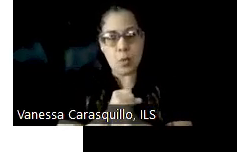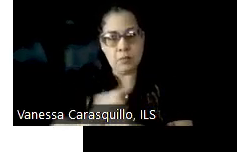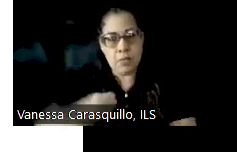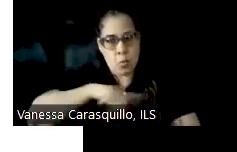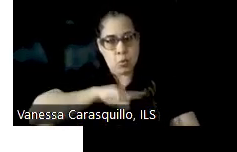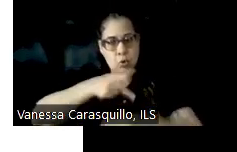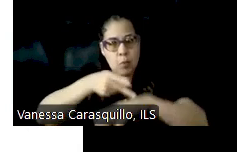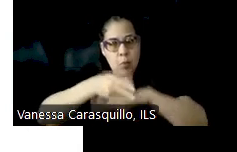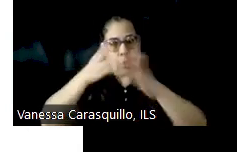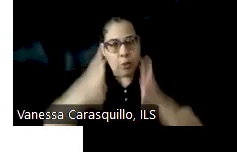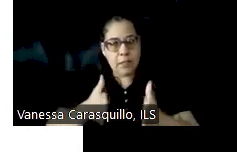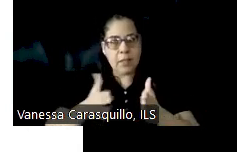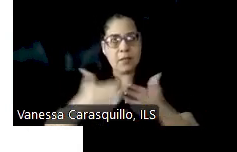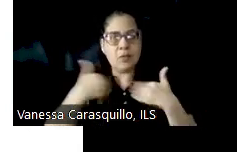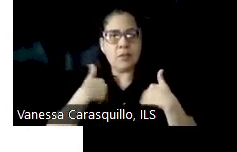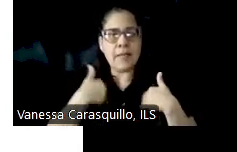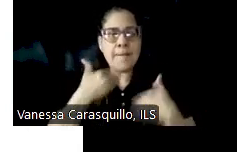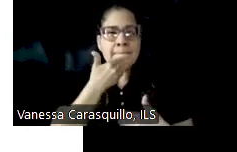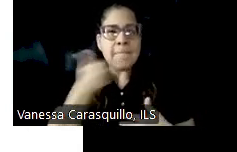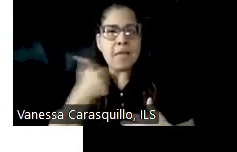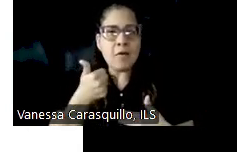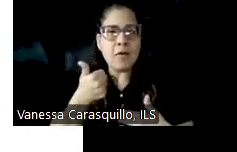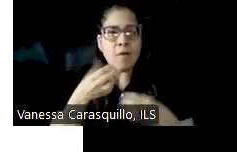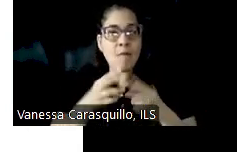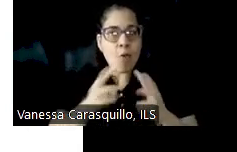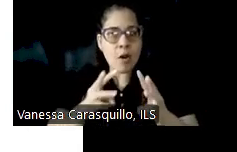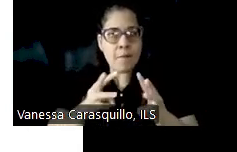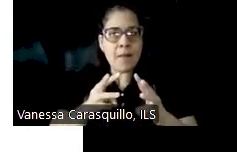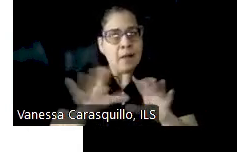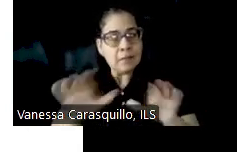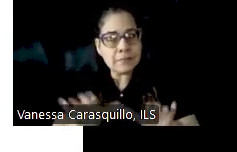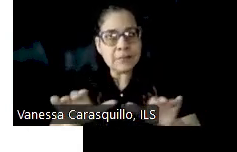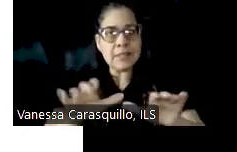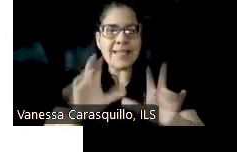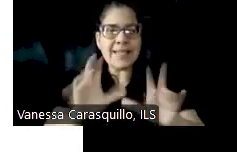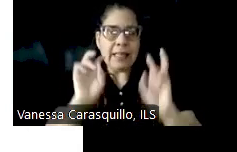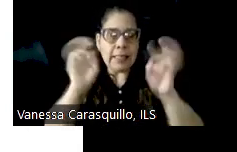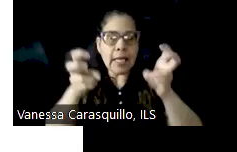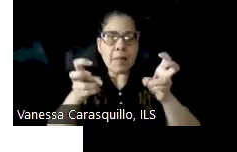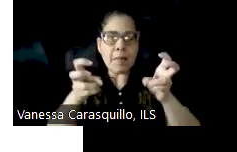tener un poco de mejor respuesta en este tema del suicidio.